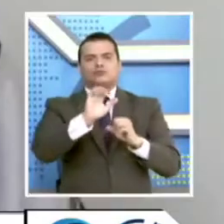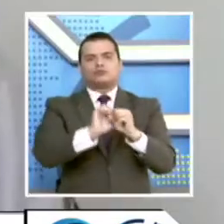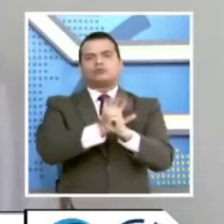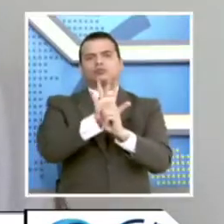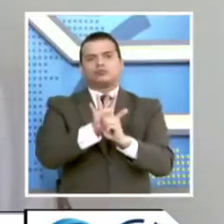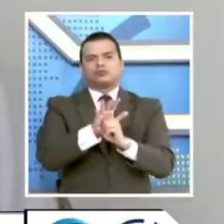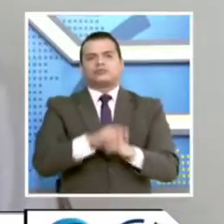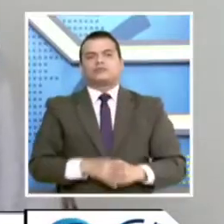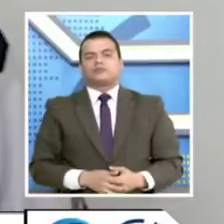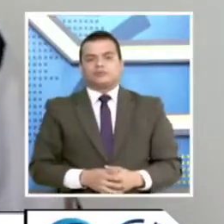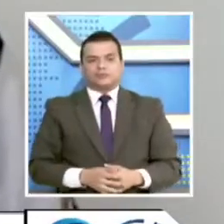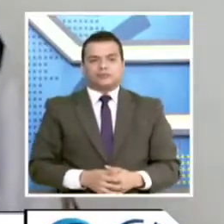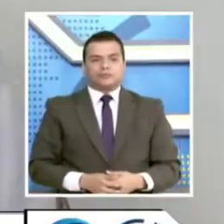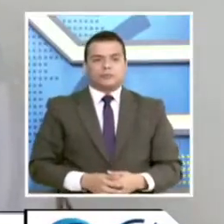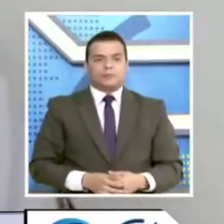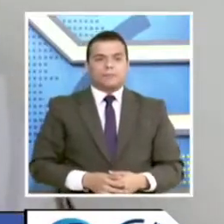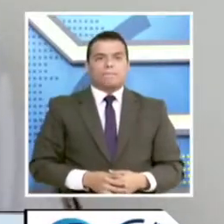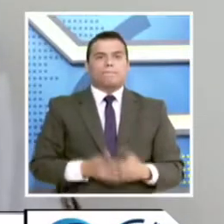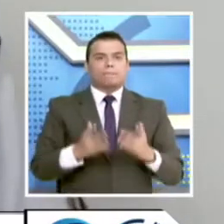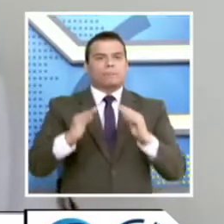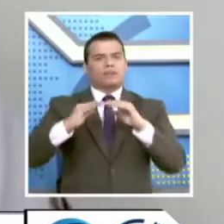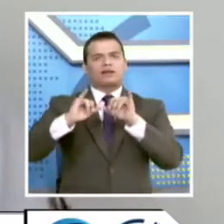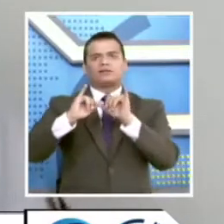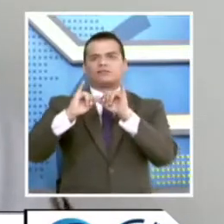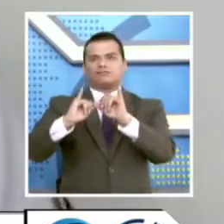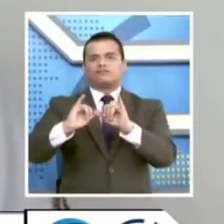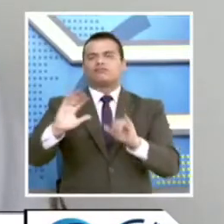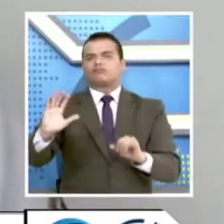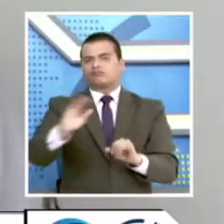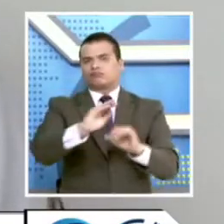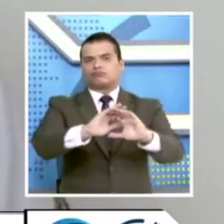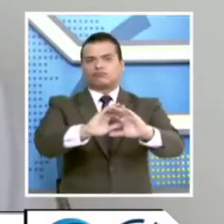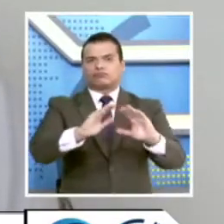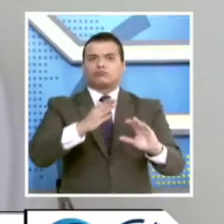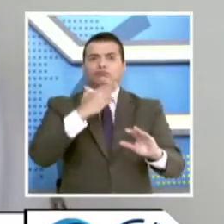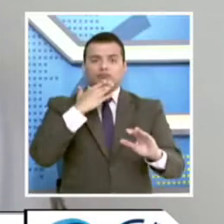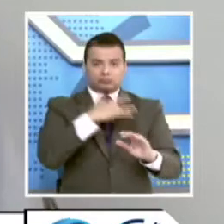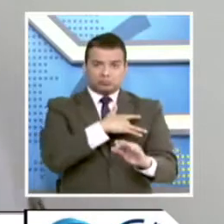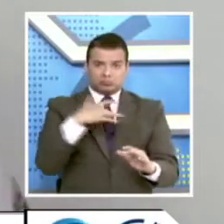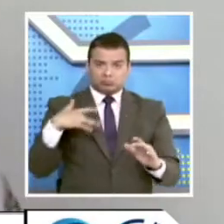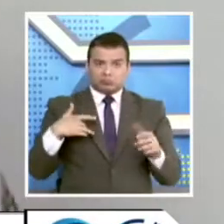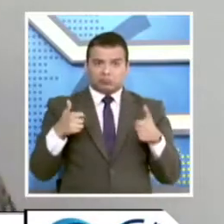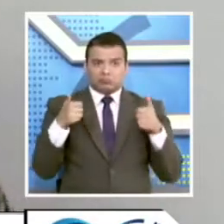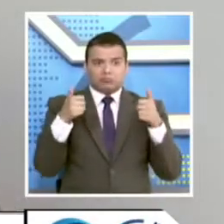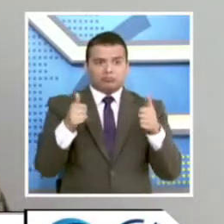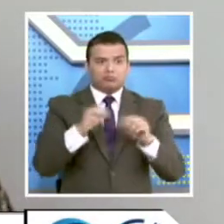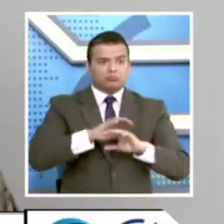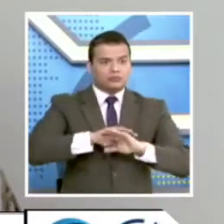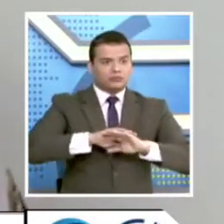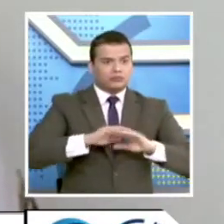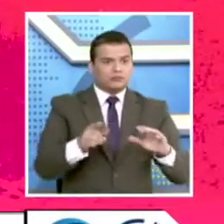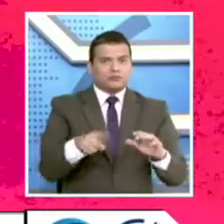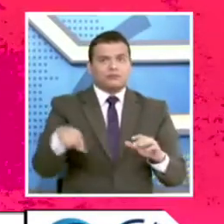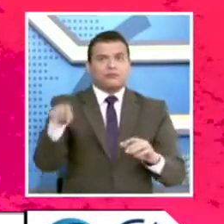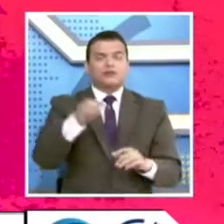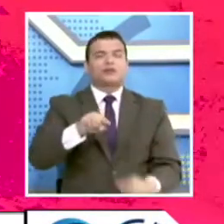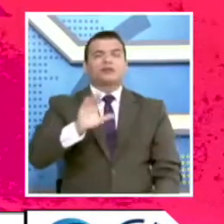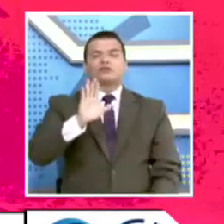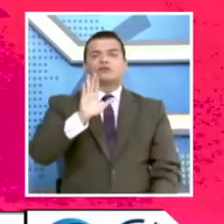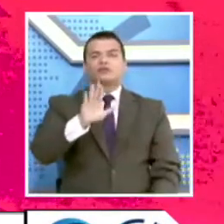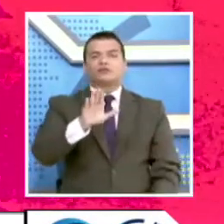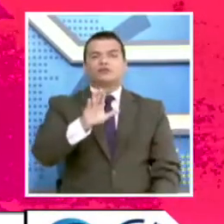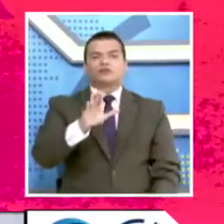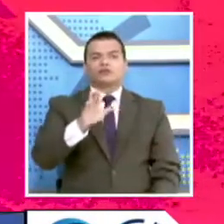en aislamiento en sus residencias. Afortunadamente se encuentran en buenas condiciones de salud. Ninguno de los tres casos ameritó